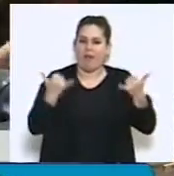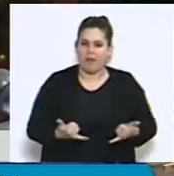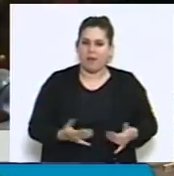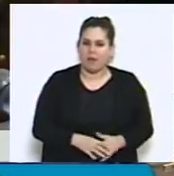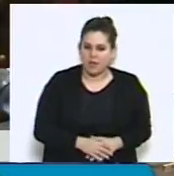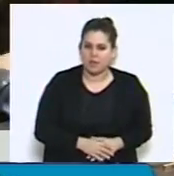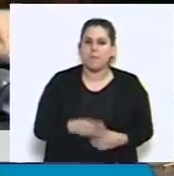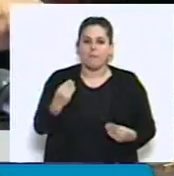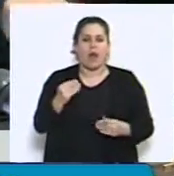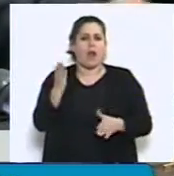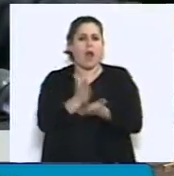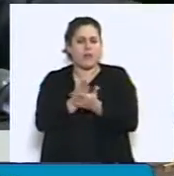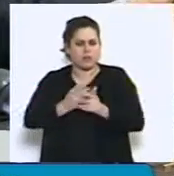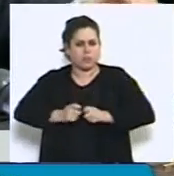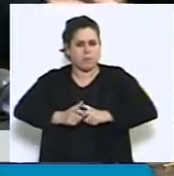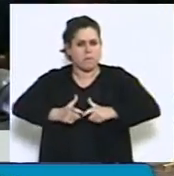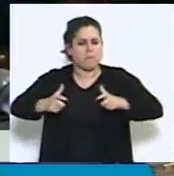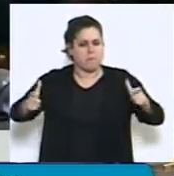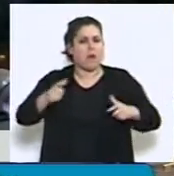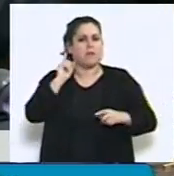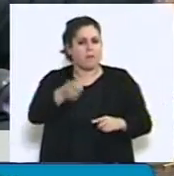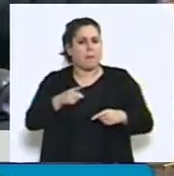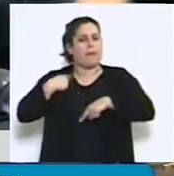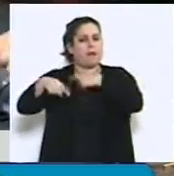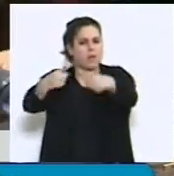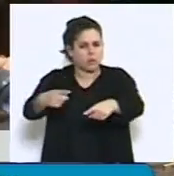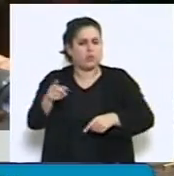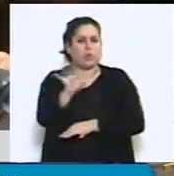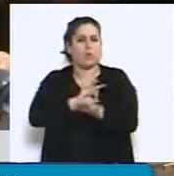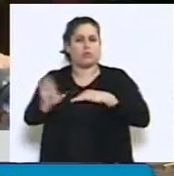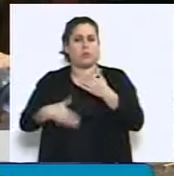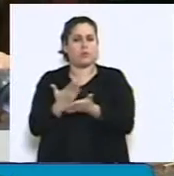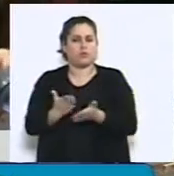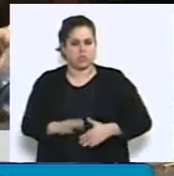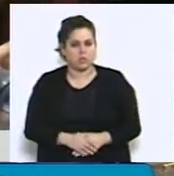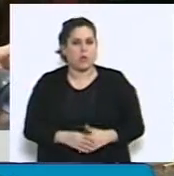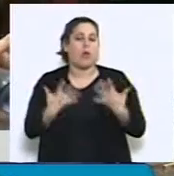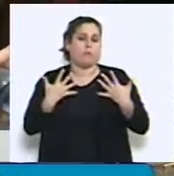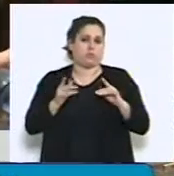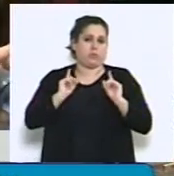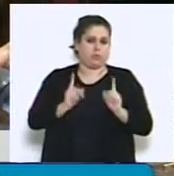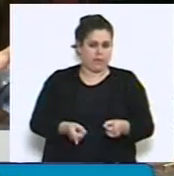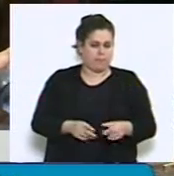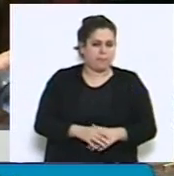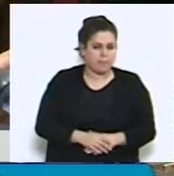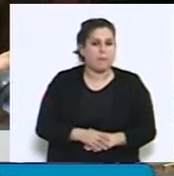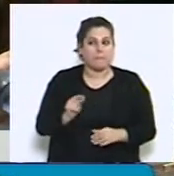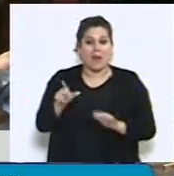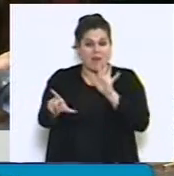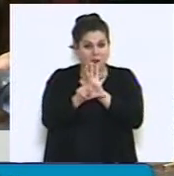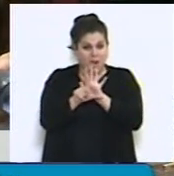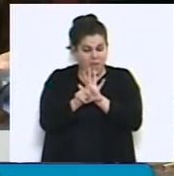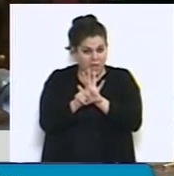los derechos y va a permitir que siga en continuidad nuestro proyecto. Y por supuesto, para garantizar esta